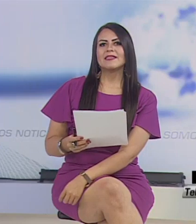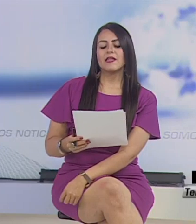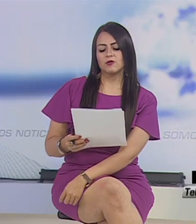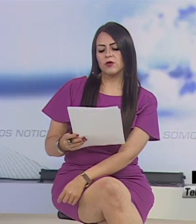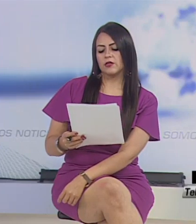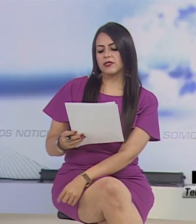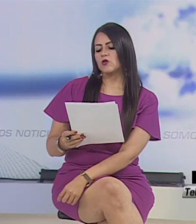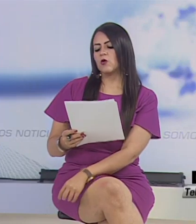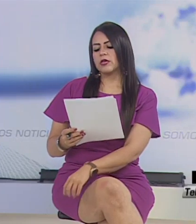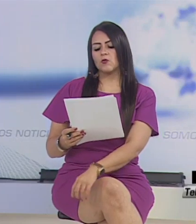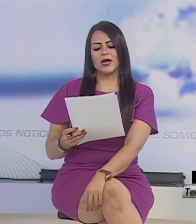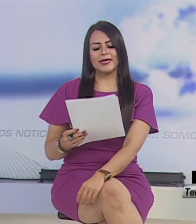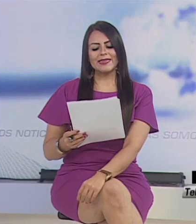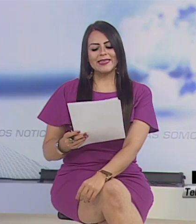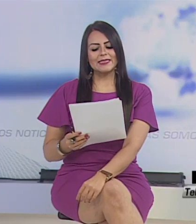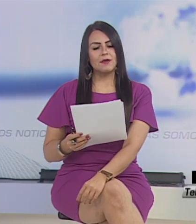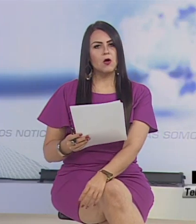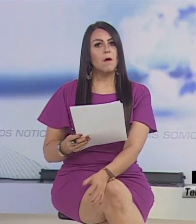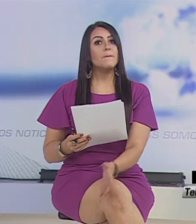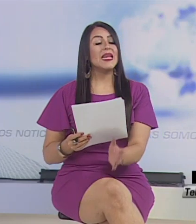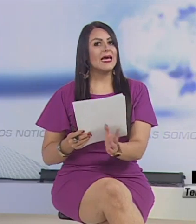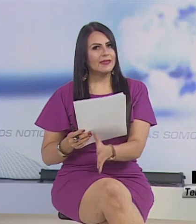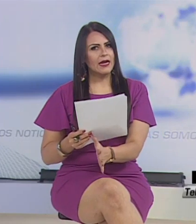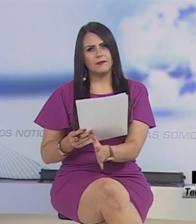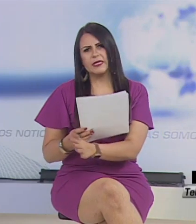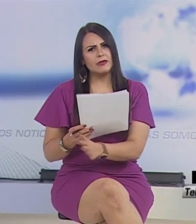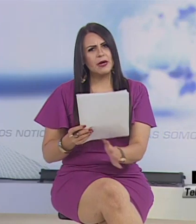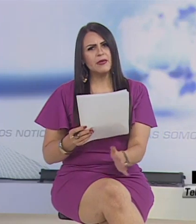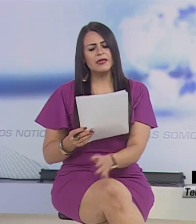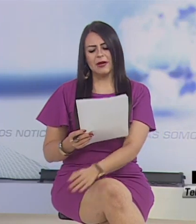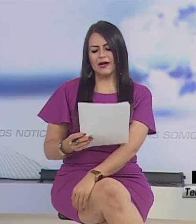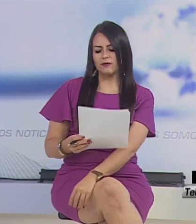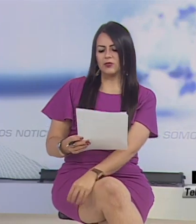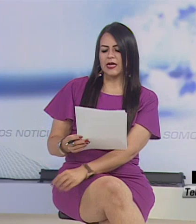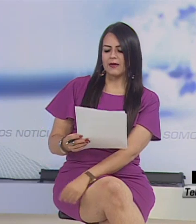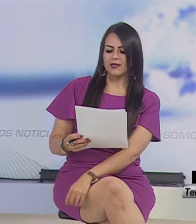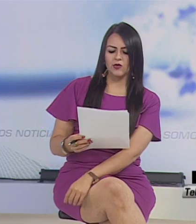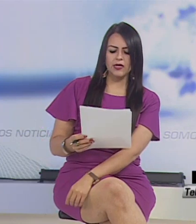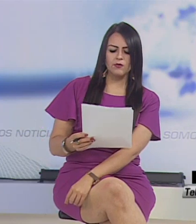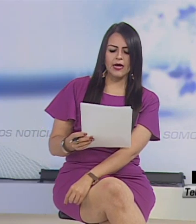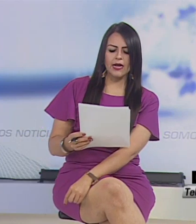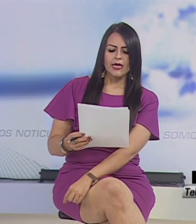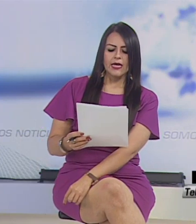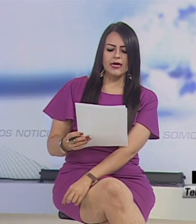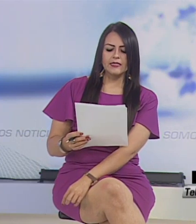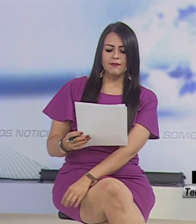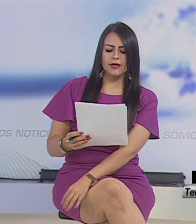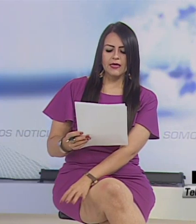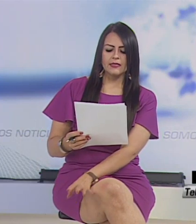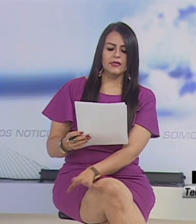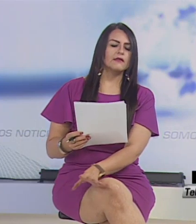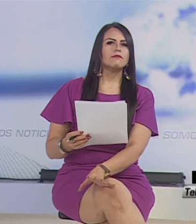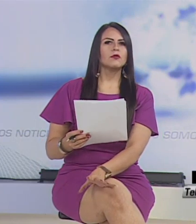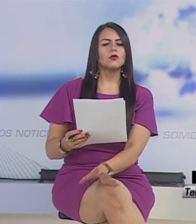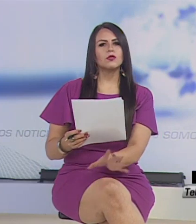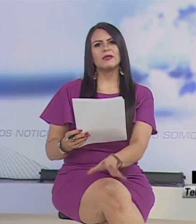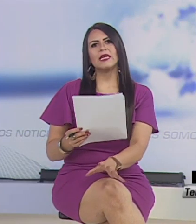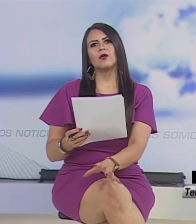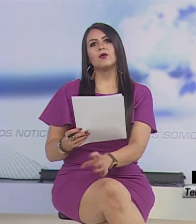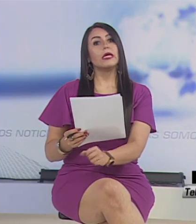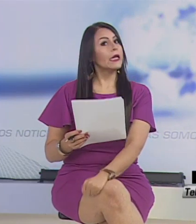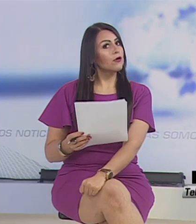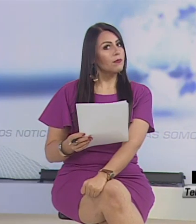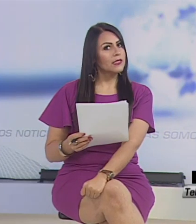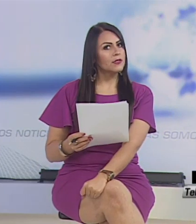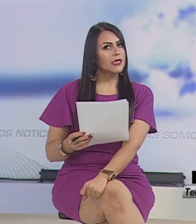Y Guatemala y Estados Unidos, de hecho, acordaron una agenda de trabajo bilateral, principalmente para reducir la migración irregular en ese país en corto,